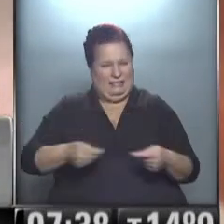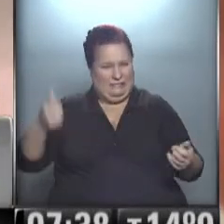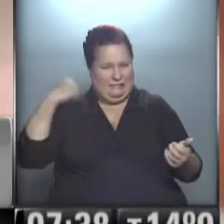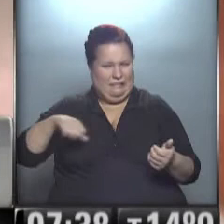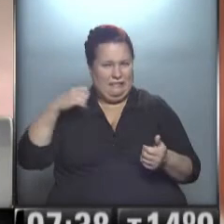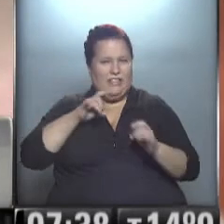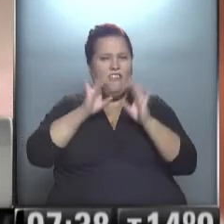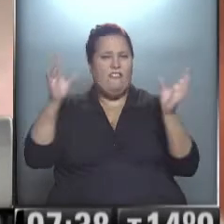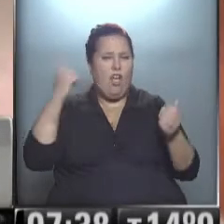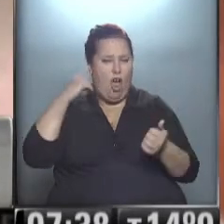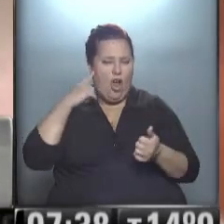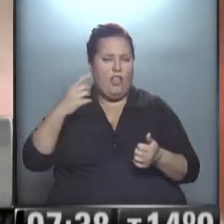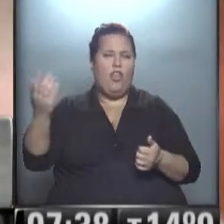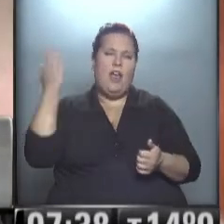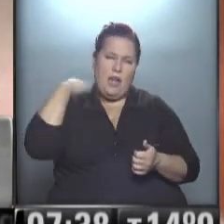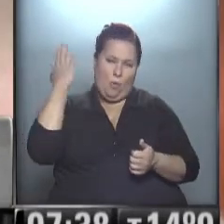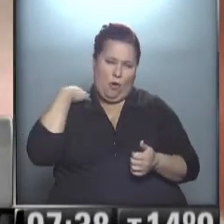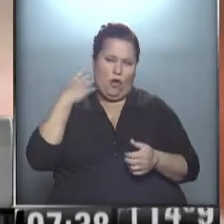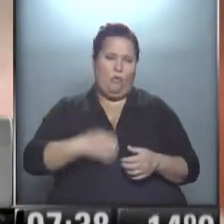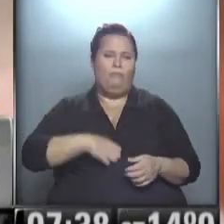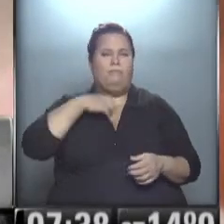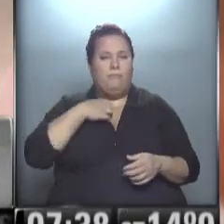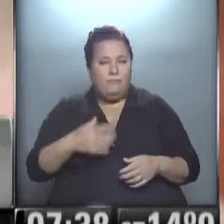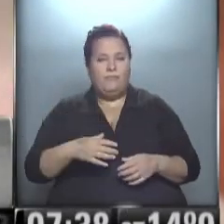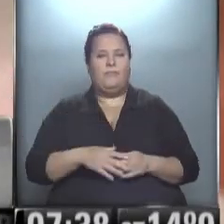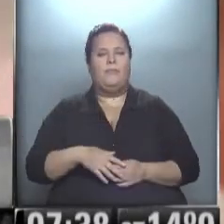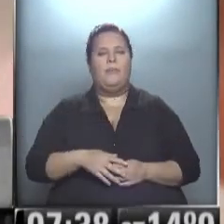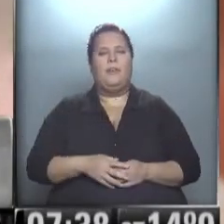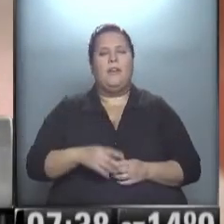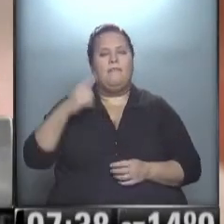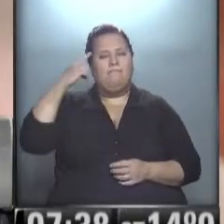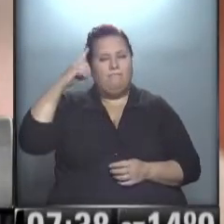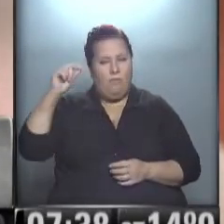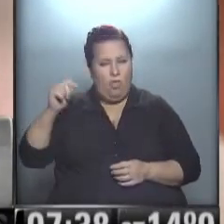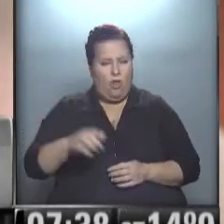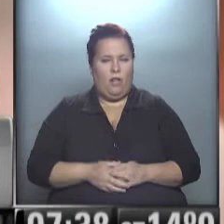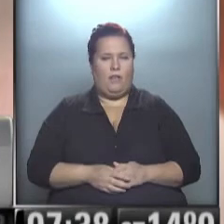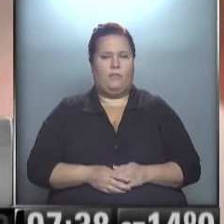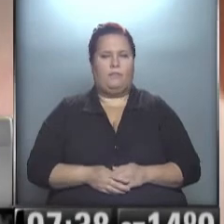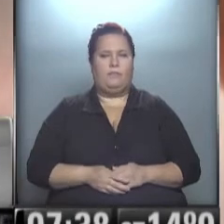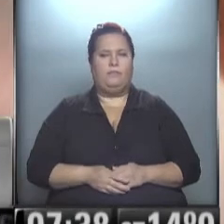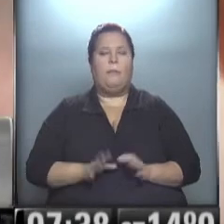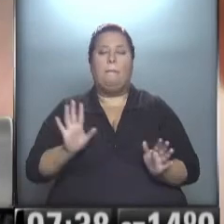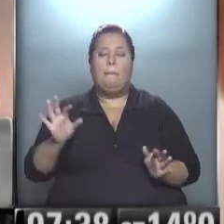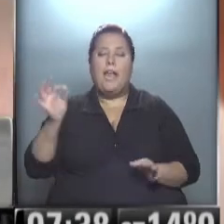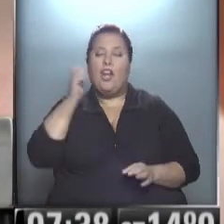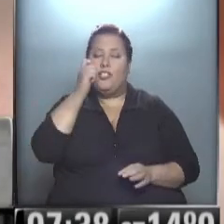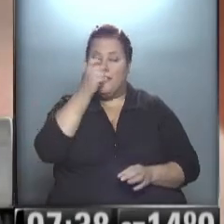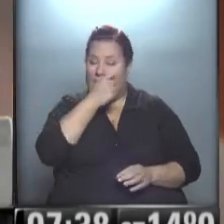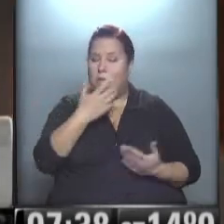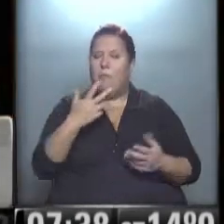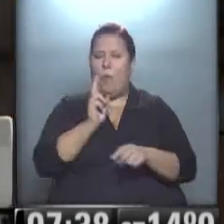infecciones al oído neumonía convulsiones y meningoencefalitis pero el sarampión puede